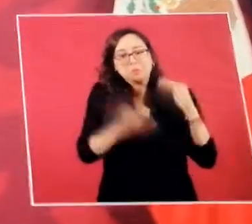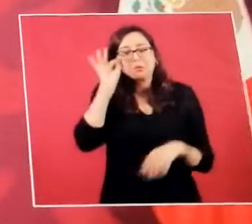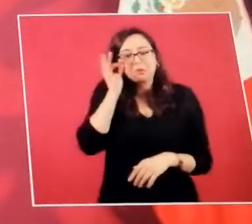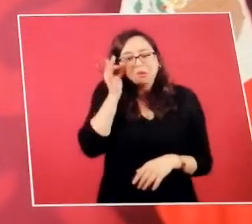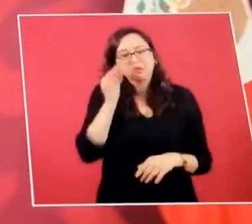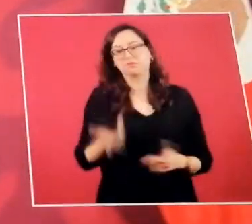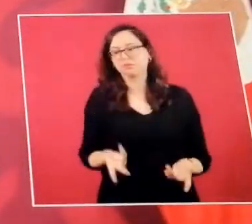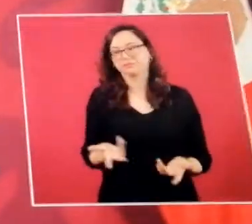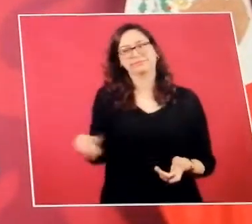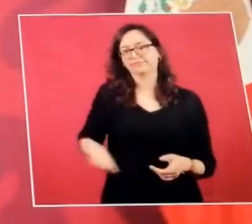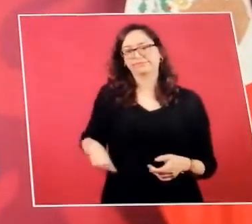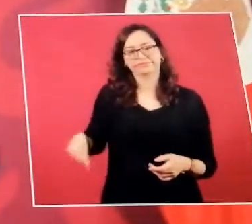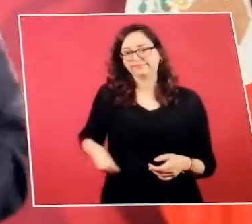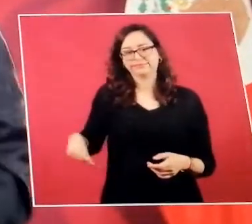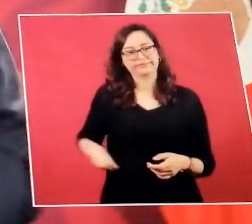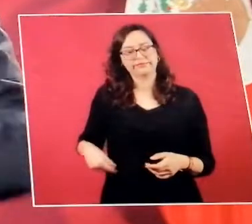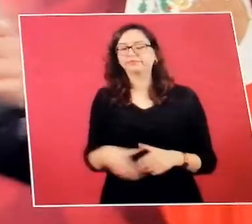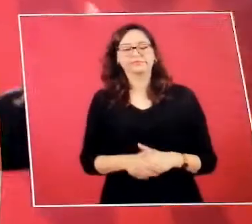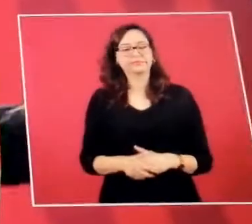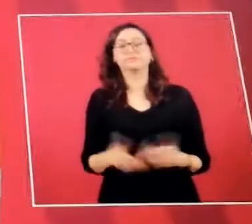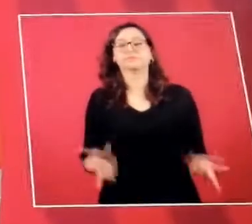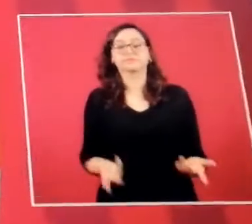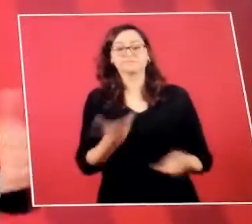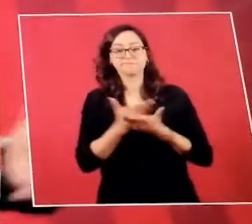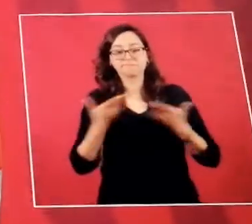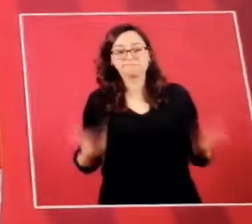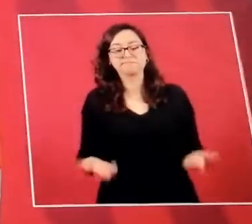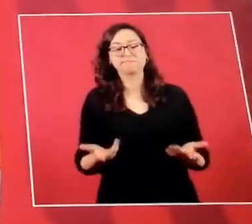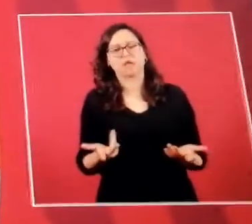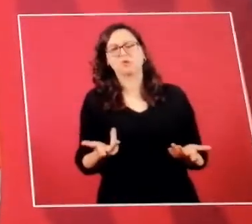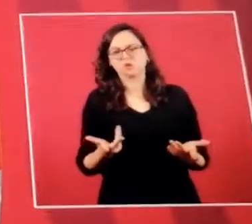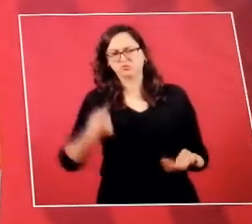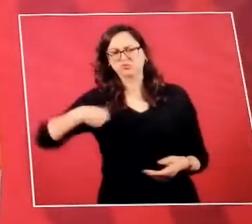México. Entonces tenemos muy buena relación